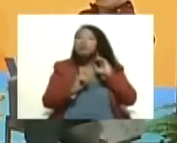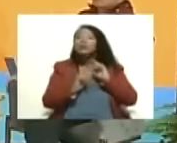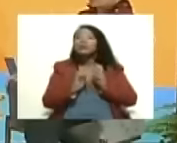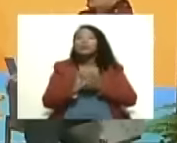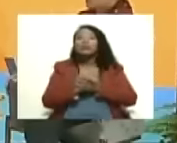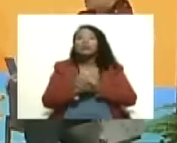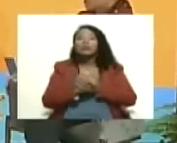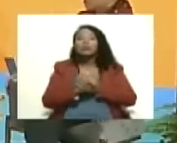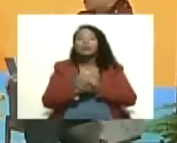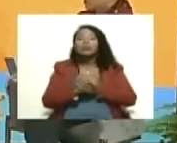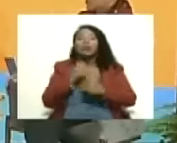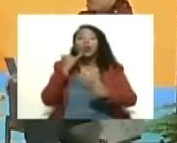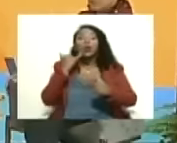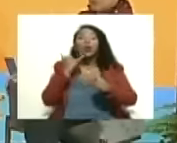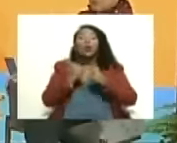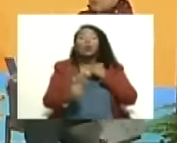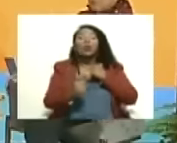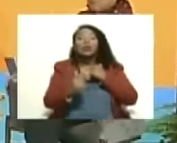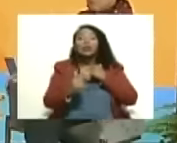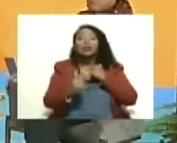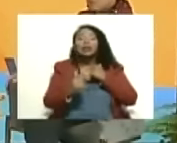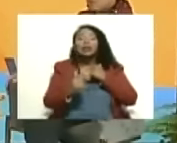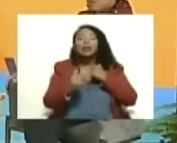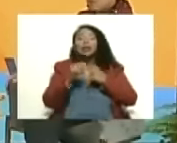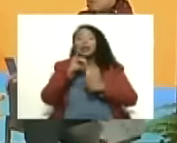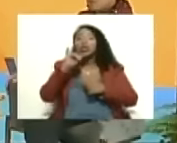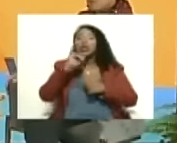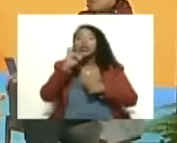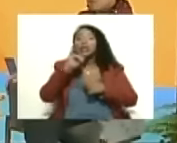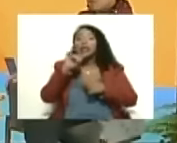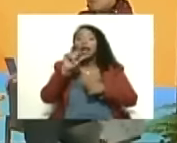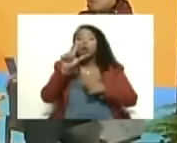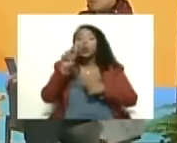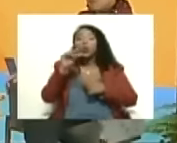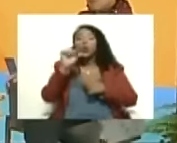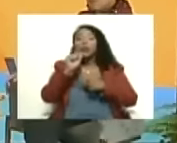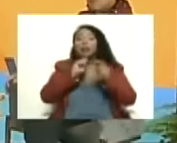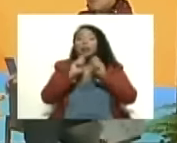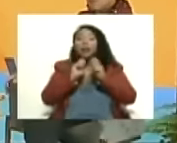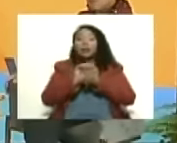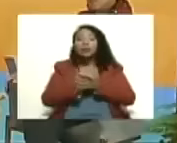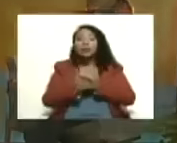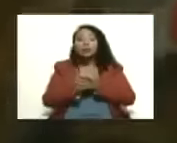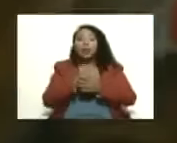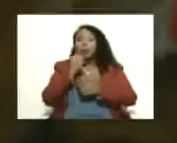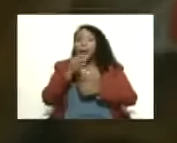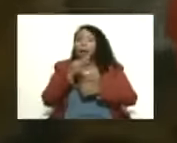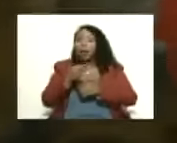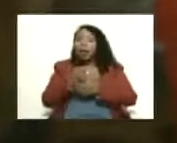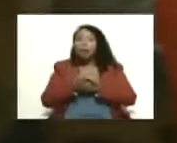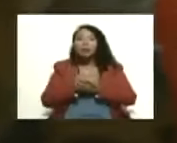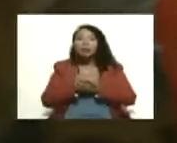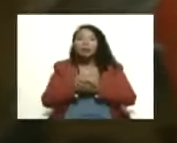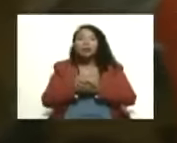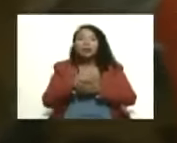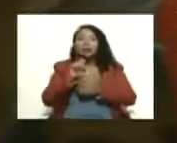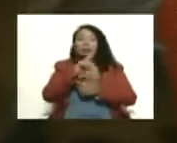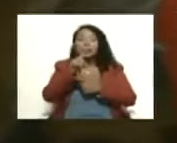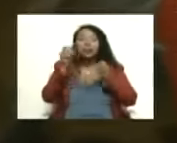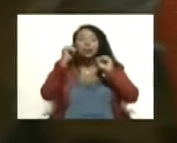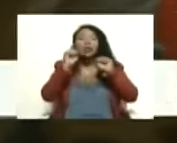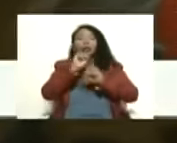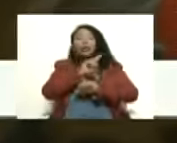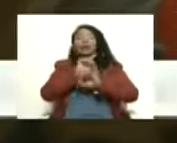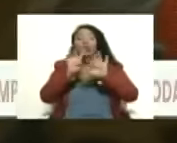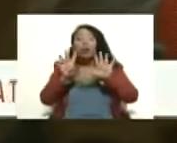por última notici Luis Pereira Buenas tardes con respecto a la a la consulta del simulacro del 19 de